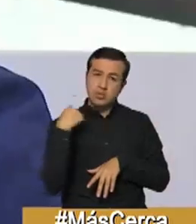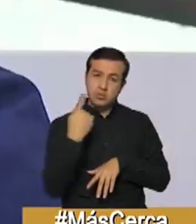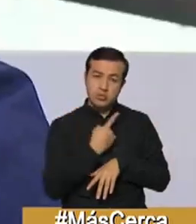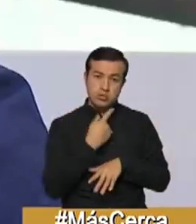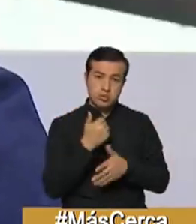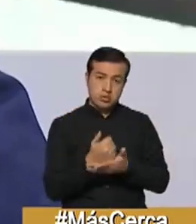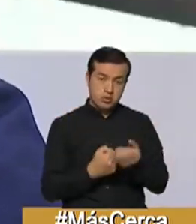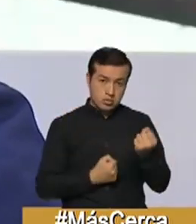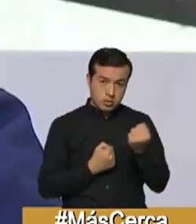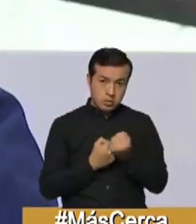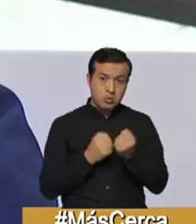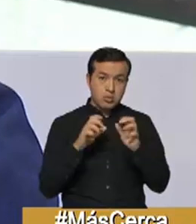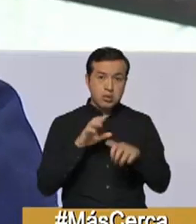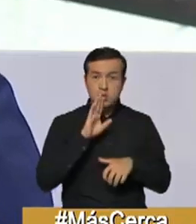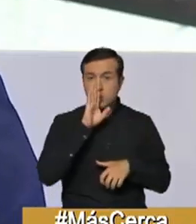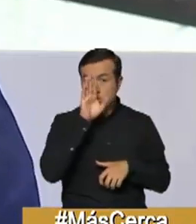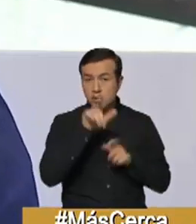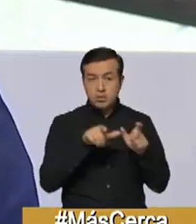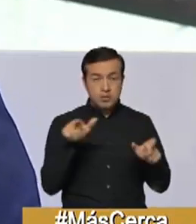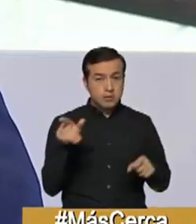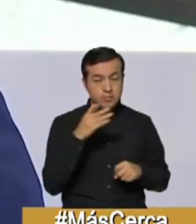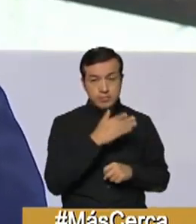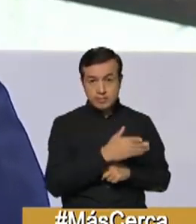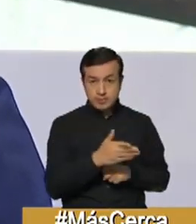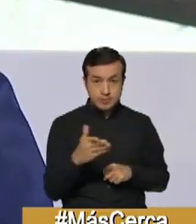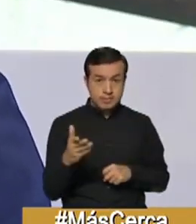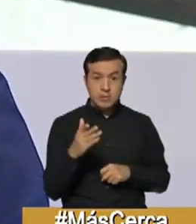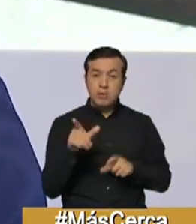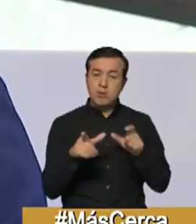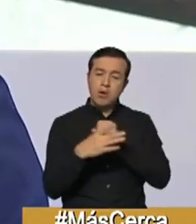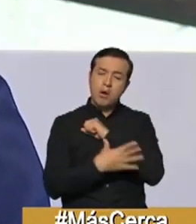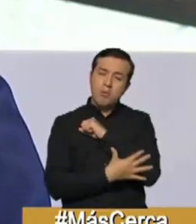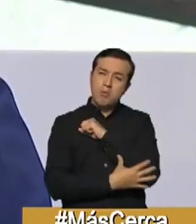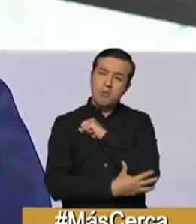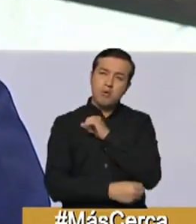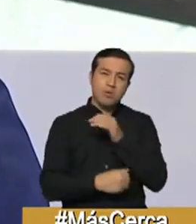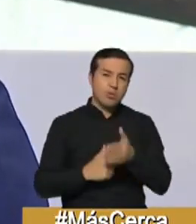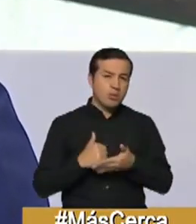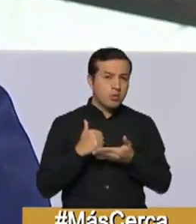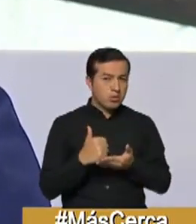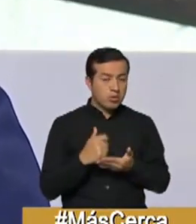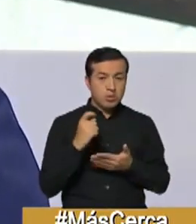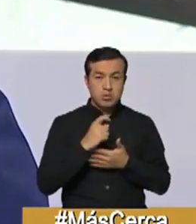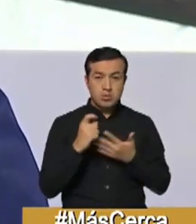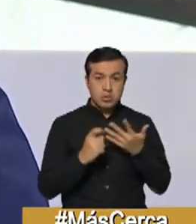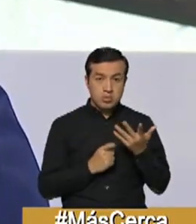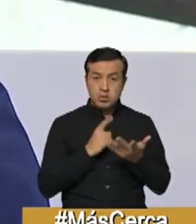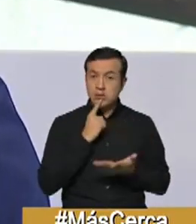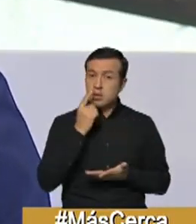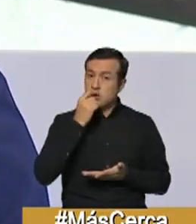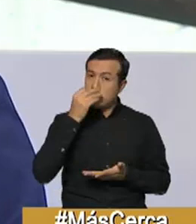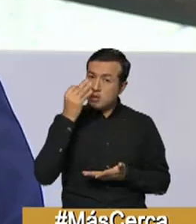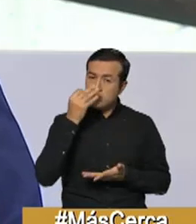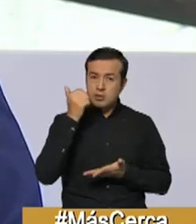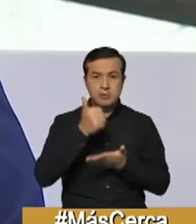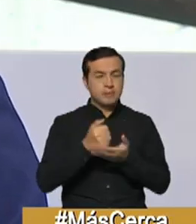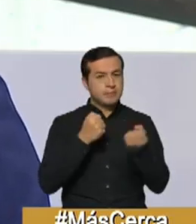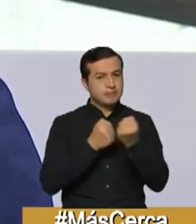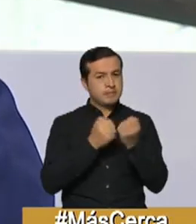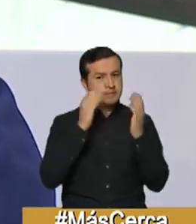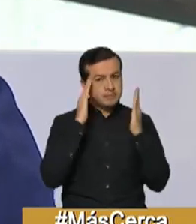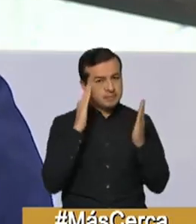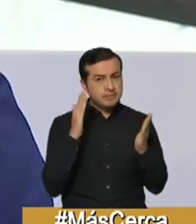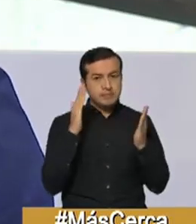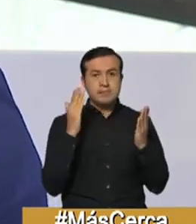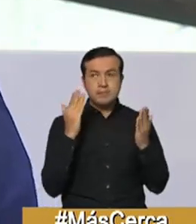ayudamos generalmente a las personas de menos recursos económicos y las que tengan la necesidad realmente de hacerlo. Entonces